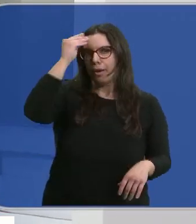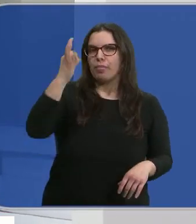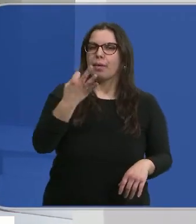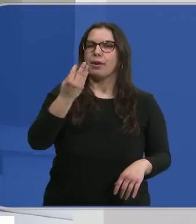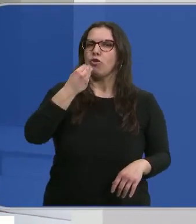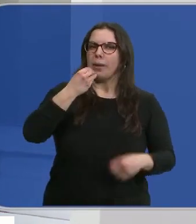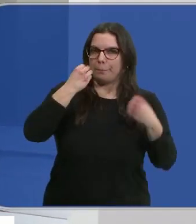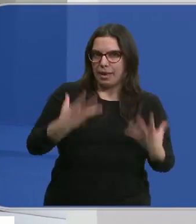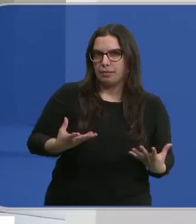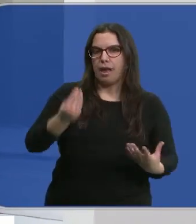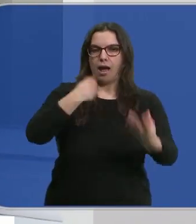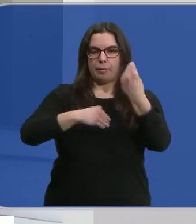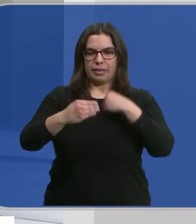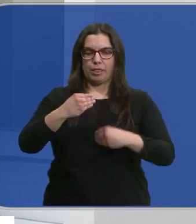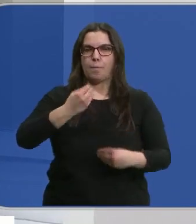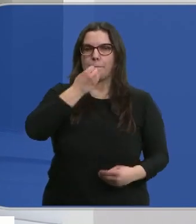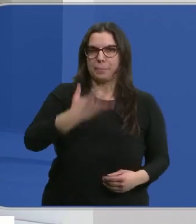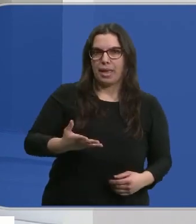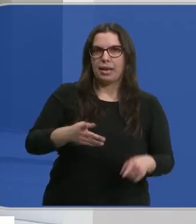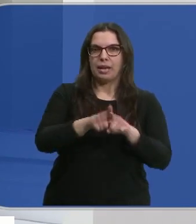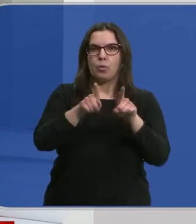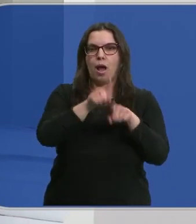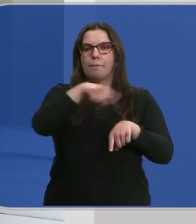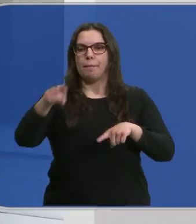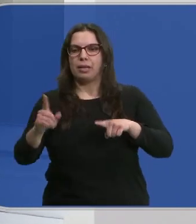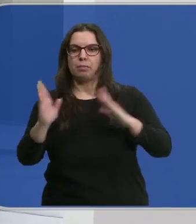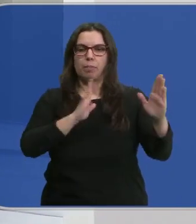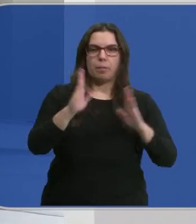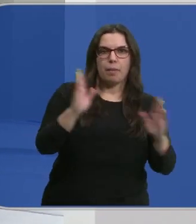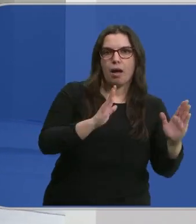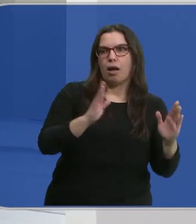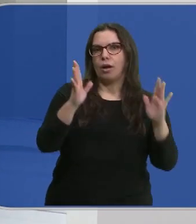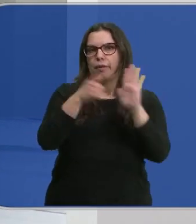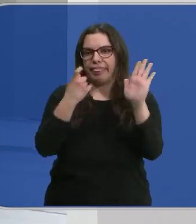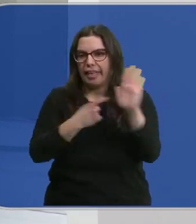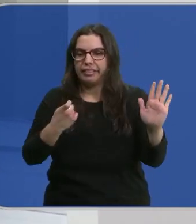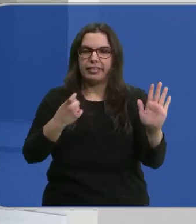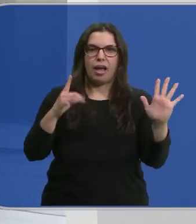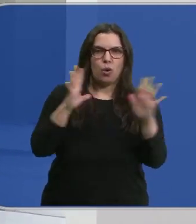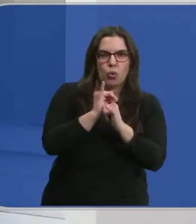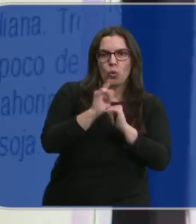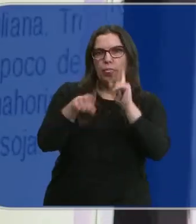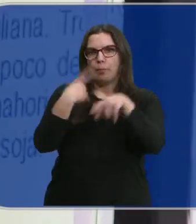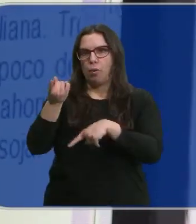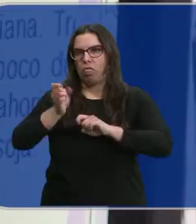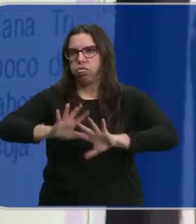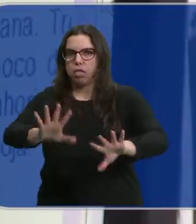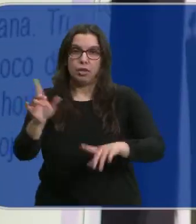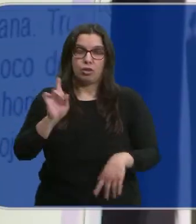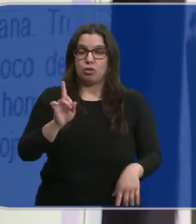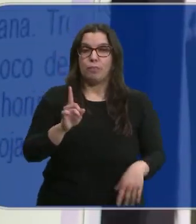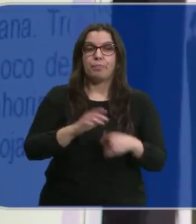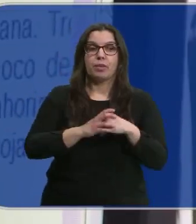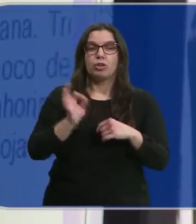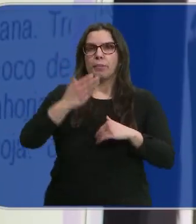bien, alimentarnos bien, y no hacerlo unos meses, ahora llega el verano, me pongo a dieta y después lo vuelvo y lo abandono. Y de nada